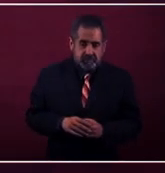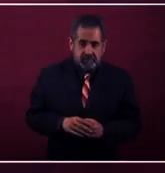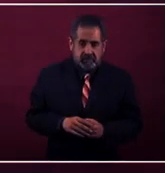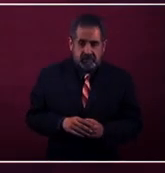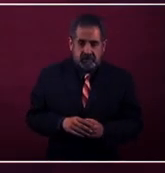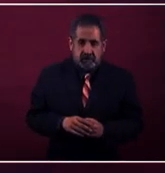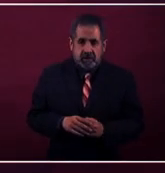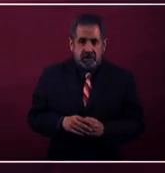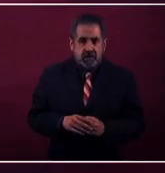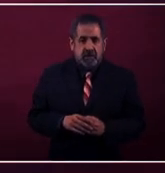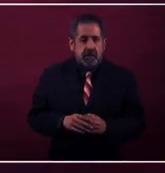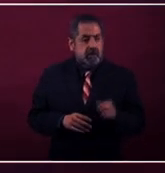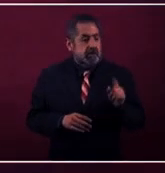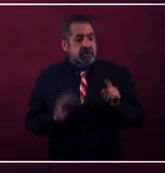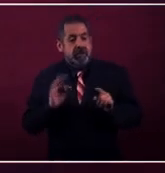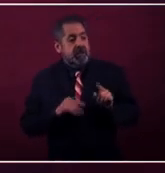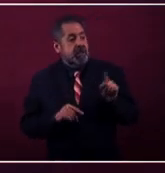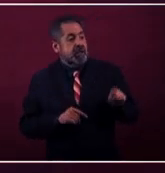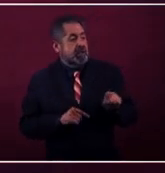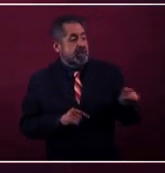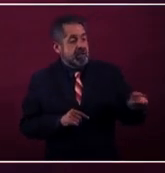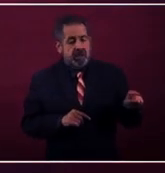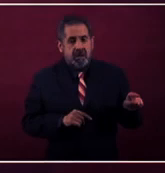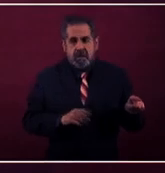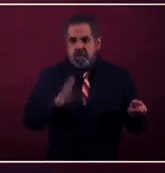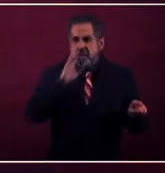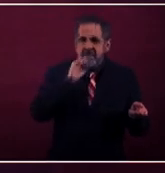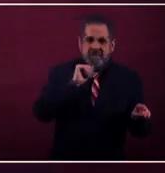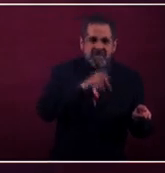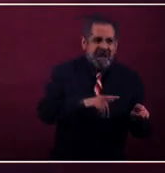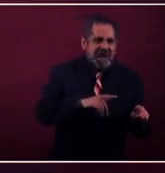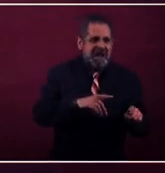Hay una autoridad sátrapa